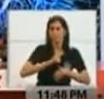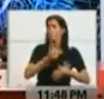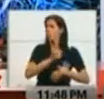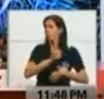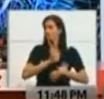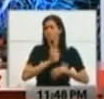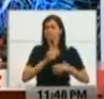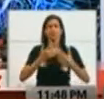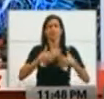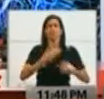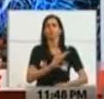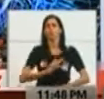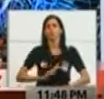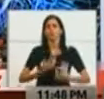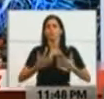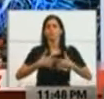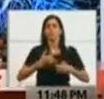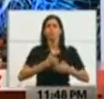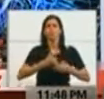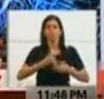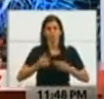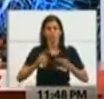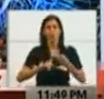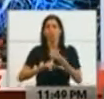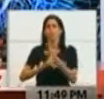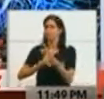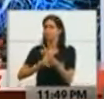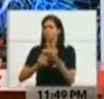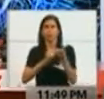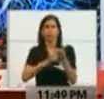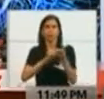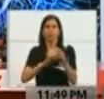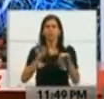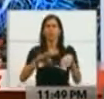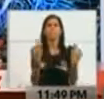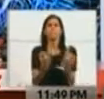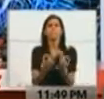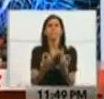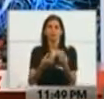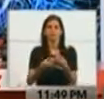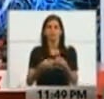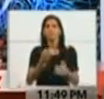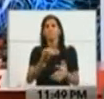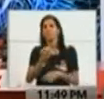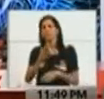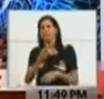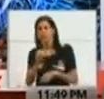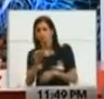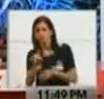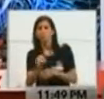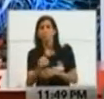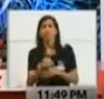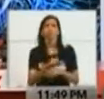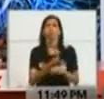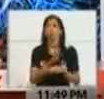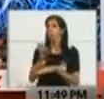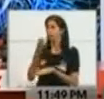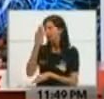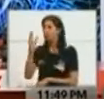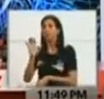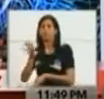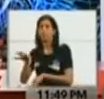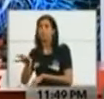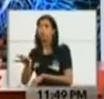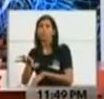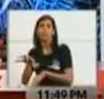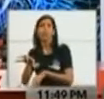Mendoza, incluidos los Machado, todos los de aquí que tenían deudas afuera, pasaron por una oficina y el Estado la asumió como que fuera de todos los